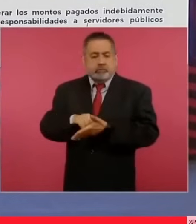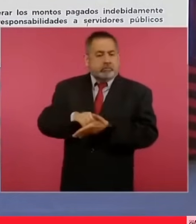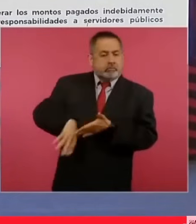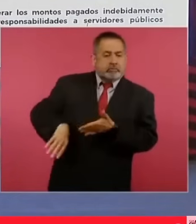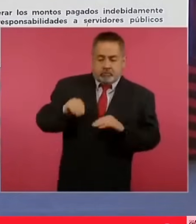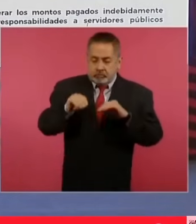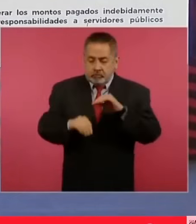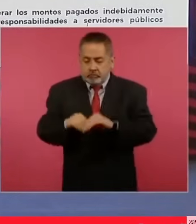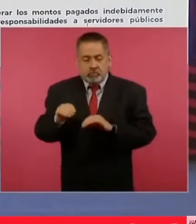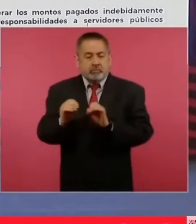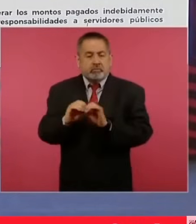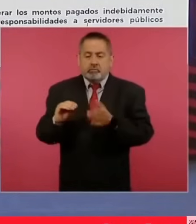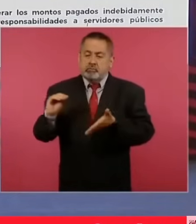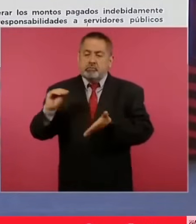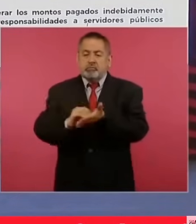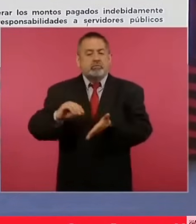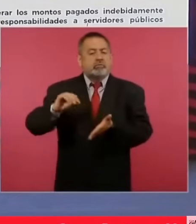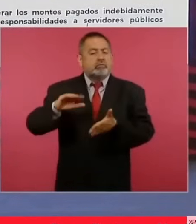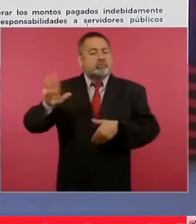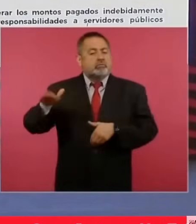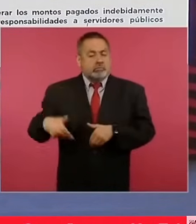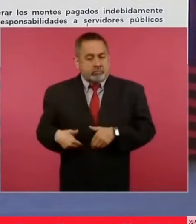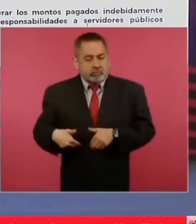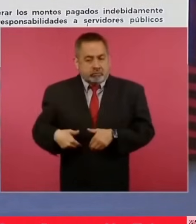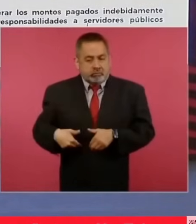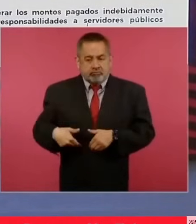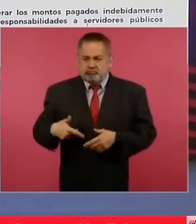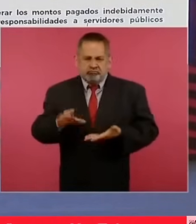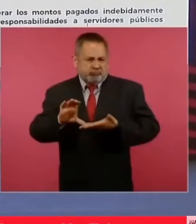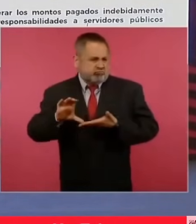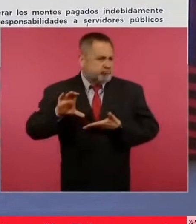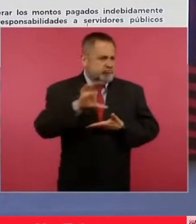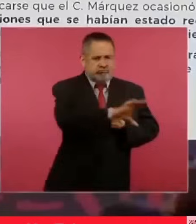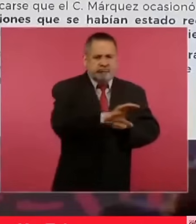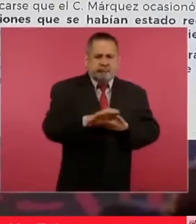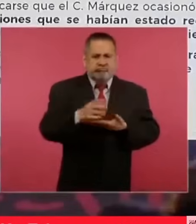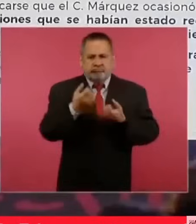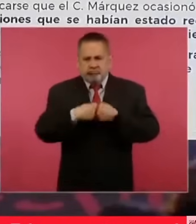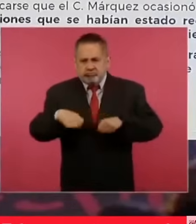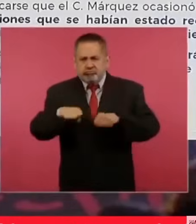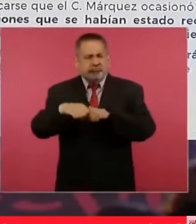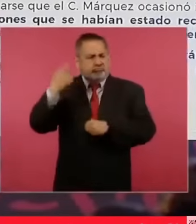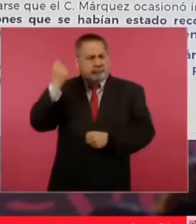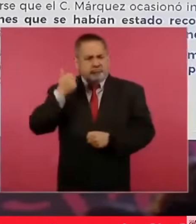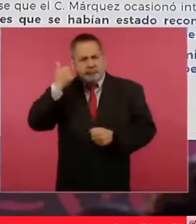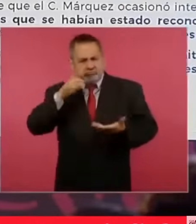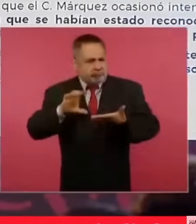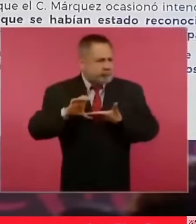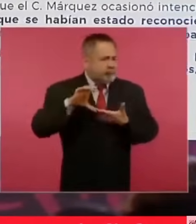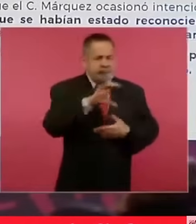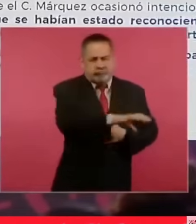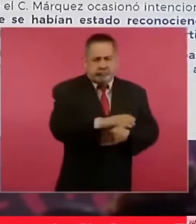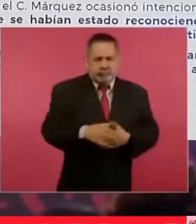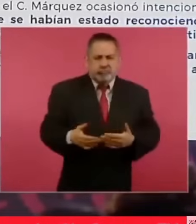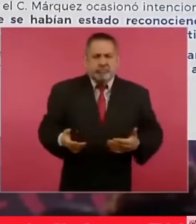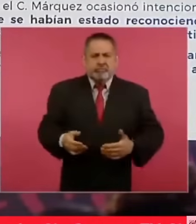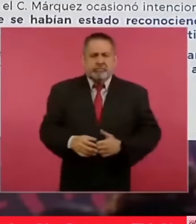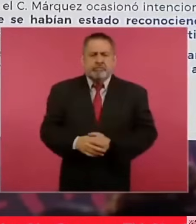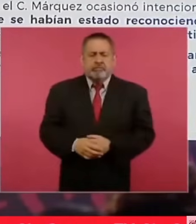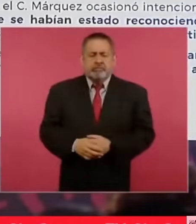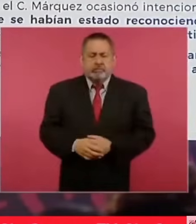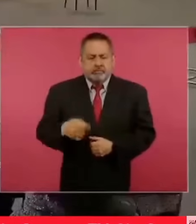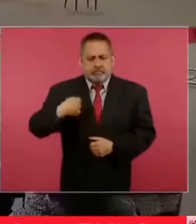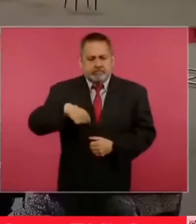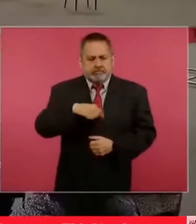y lo dieron como accidente y procedió el pago del seguro y procedieron las pensiones. Bueno, ¿qué